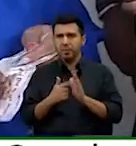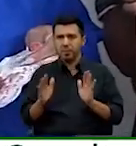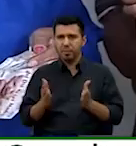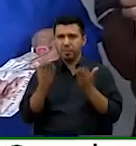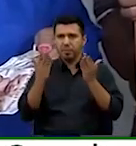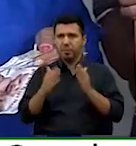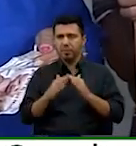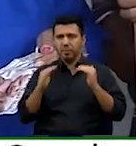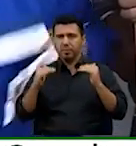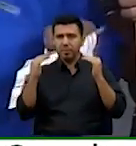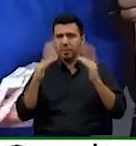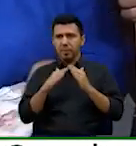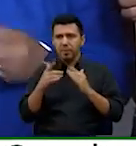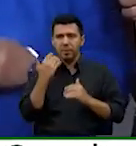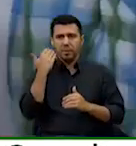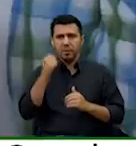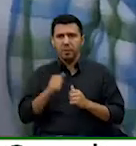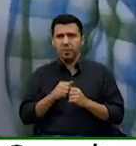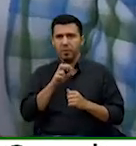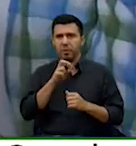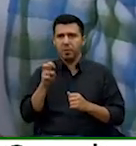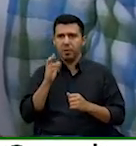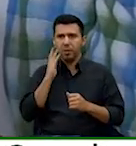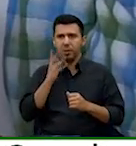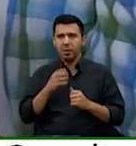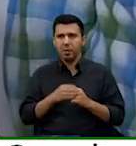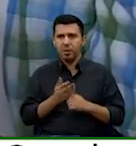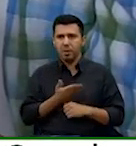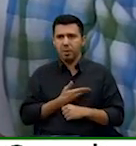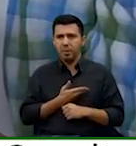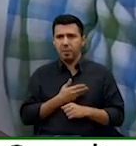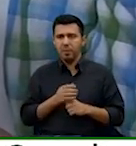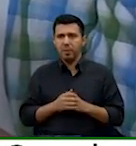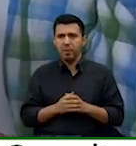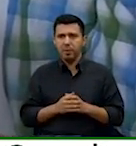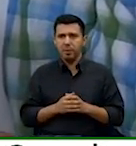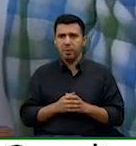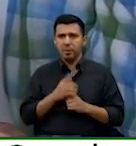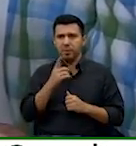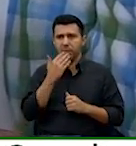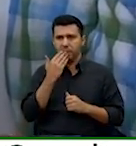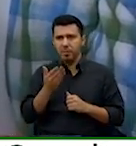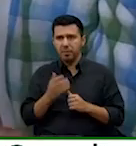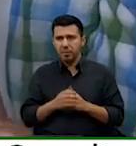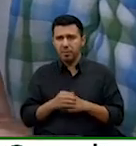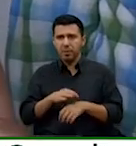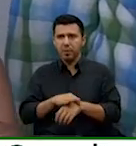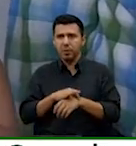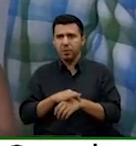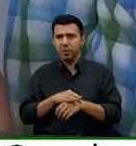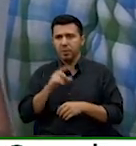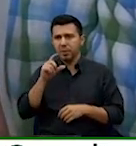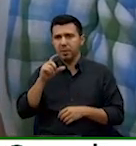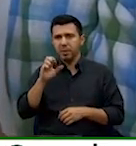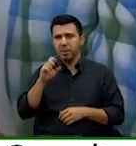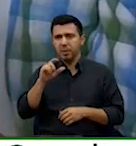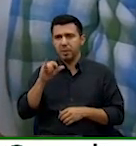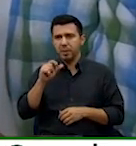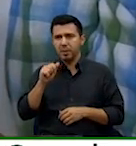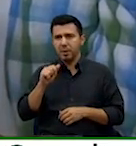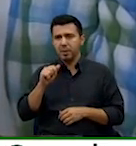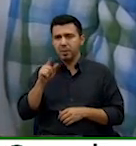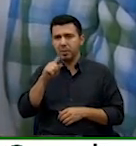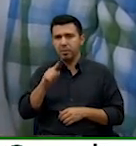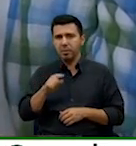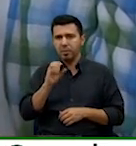las madres norte santandereanas. Gracias a Dios, primeramente a la doctora Cecilia Soler por este